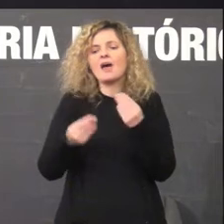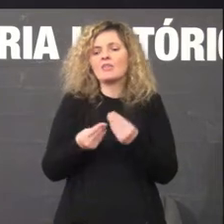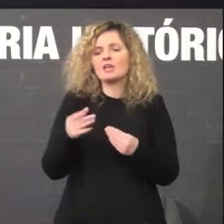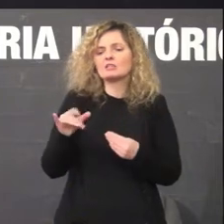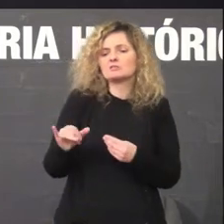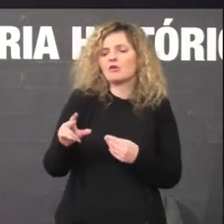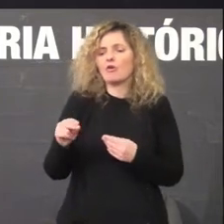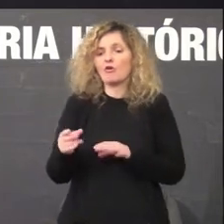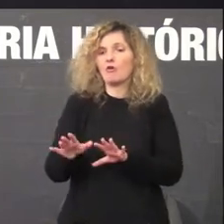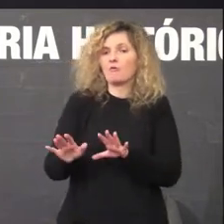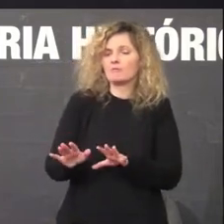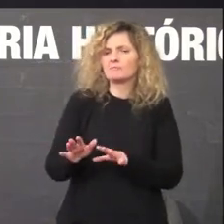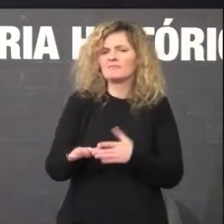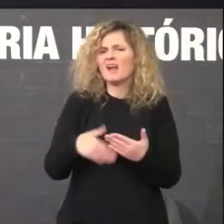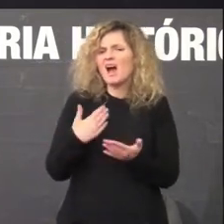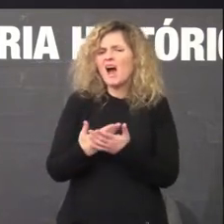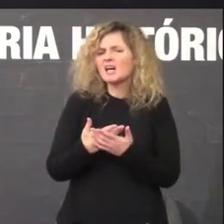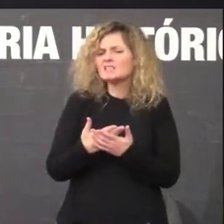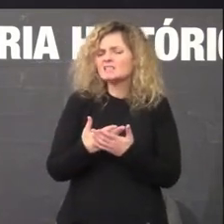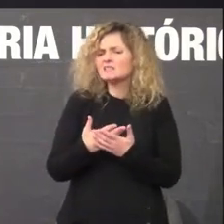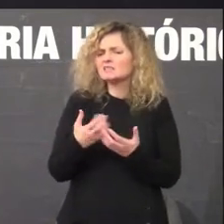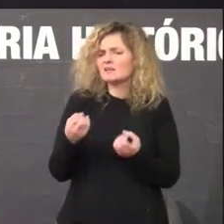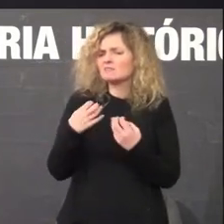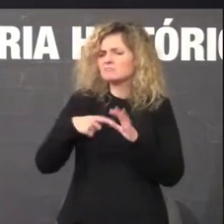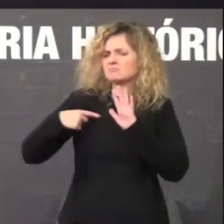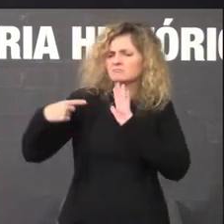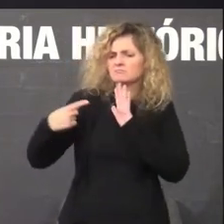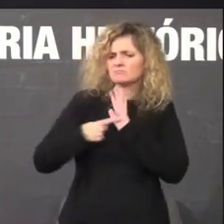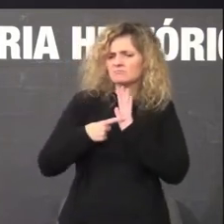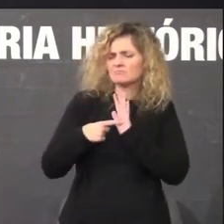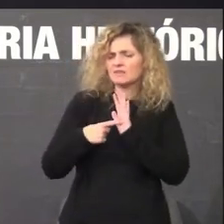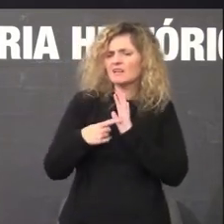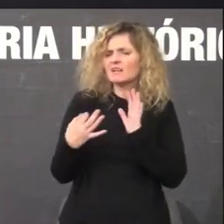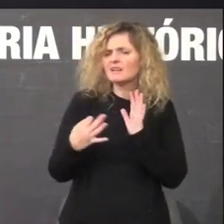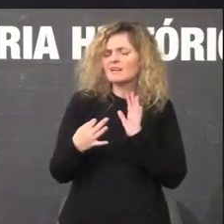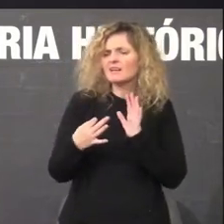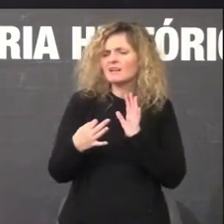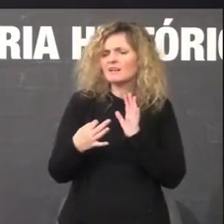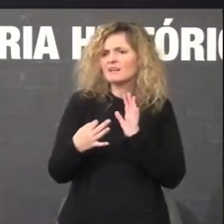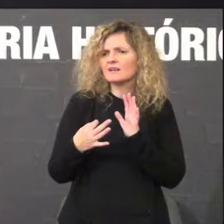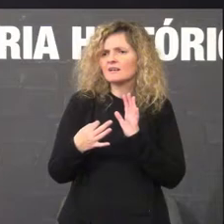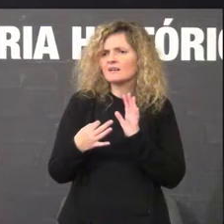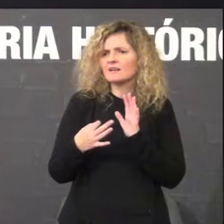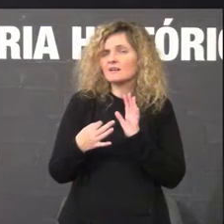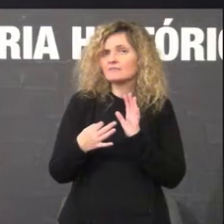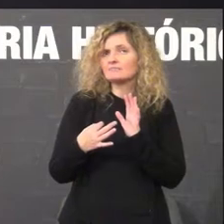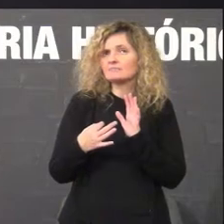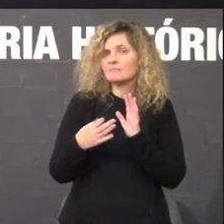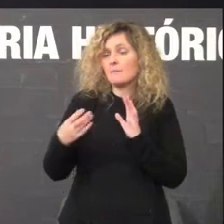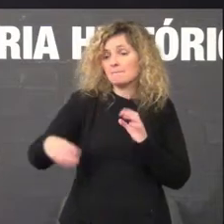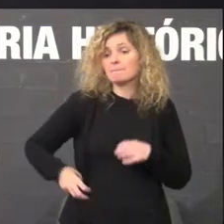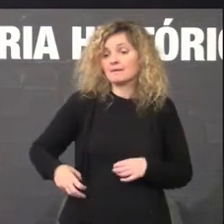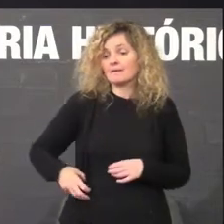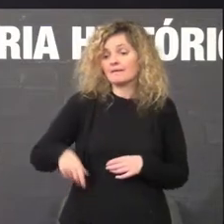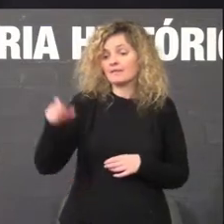hacía. Hasta tal punto tenía esa información que el